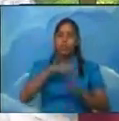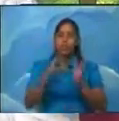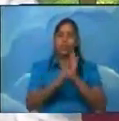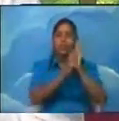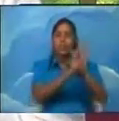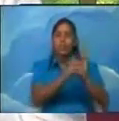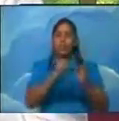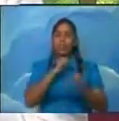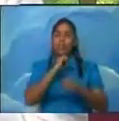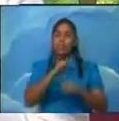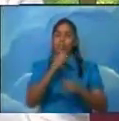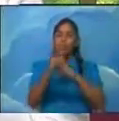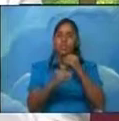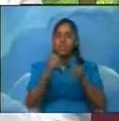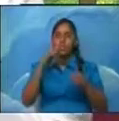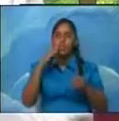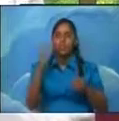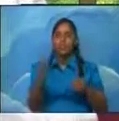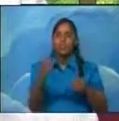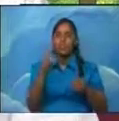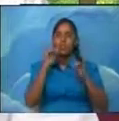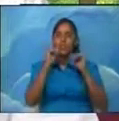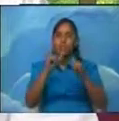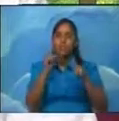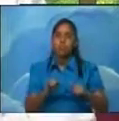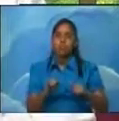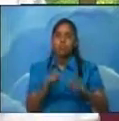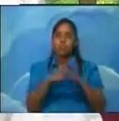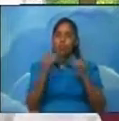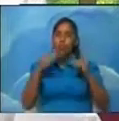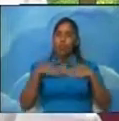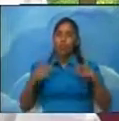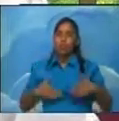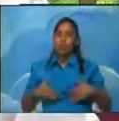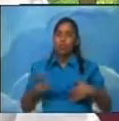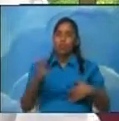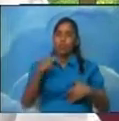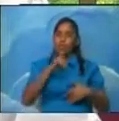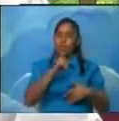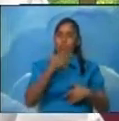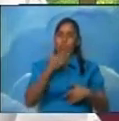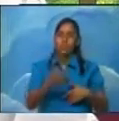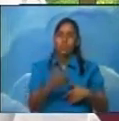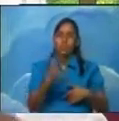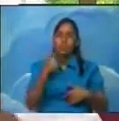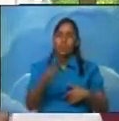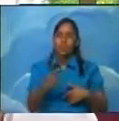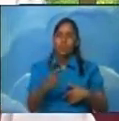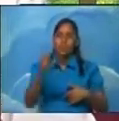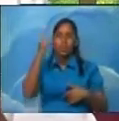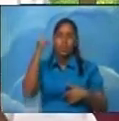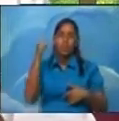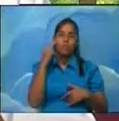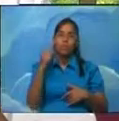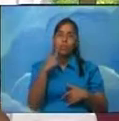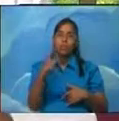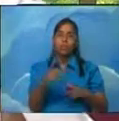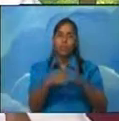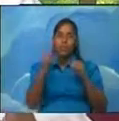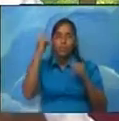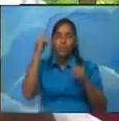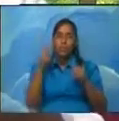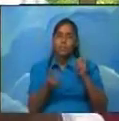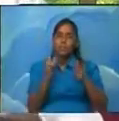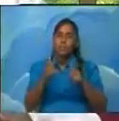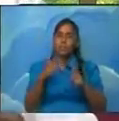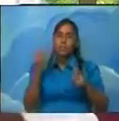es hacer lo que el mismo cuerpo no nos pide. O la mente a